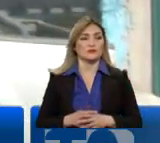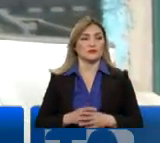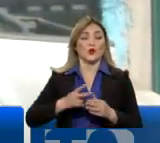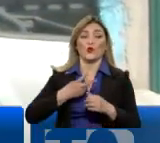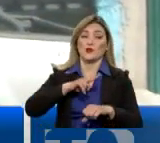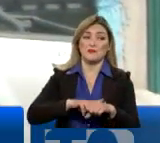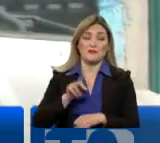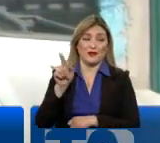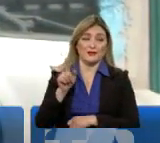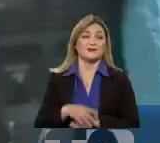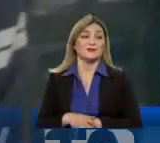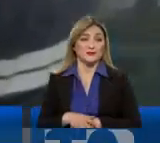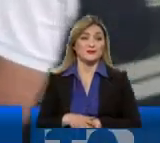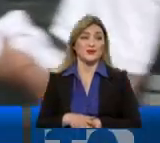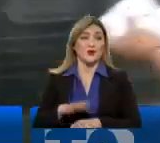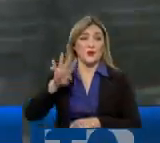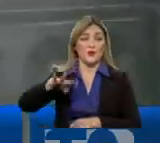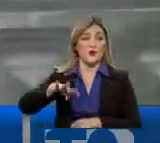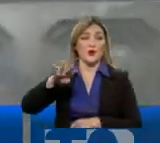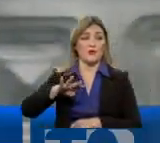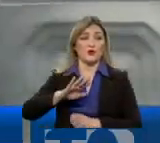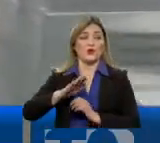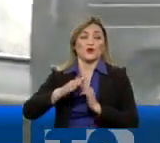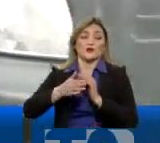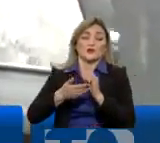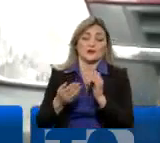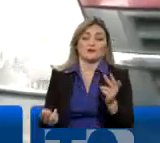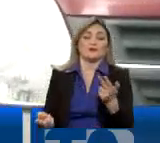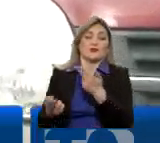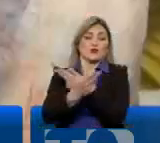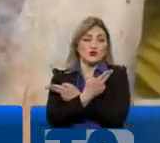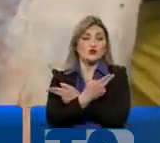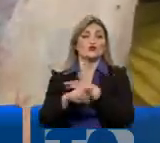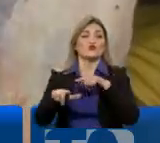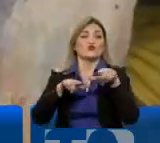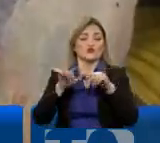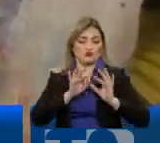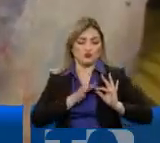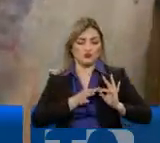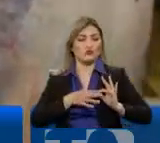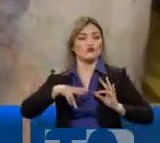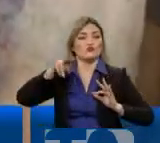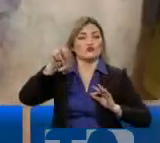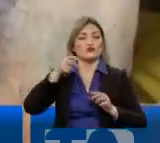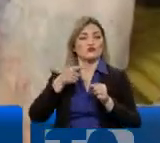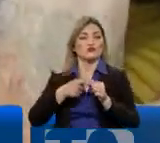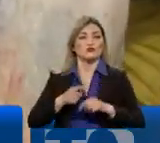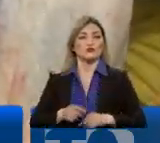Por segunda ocasión y en menos de 4 meses fue clausurado un camal clandestino en el sector de Calderón, en el norte de